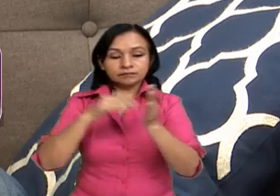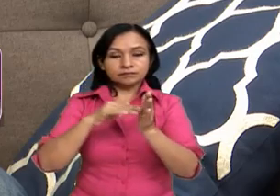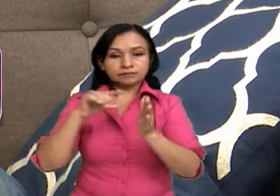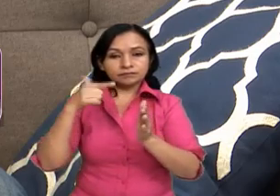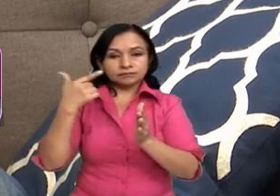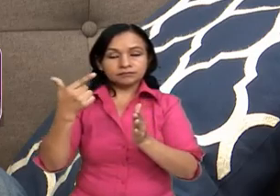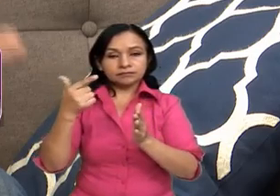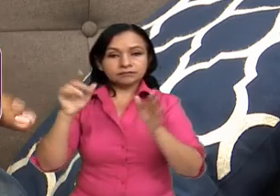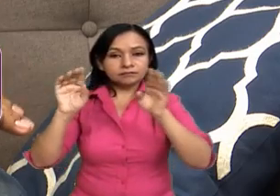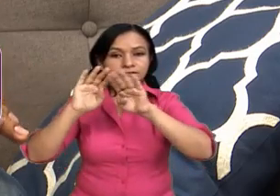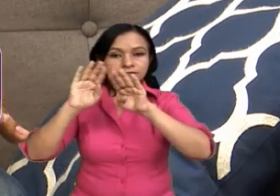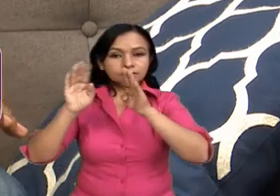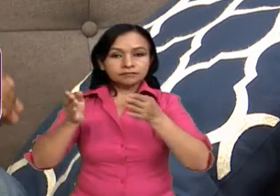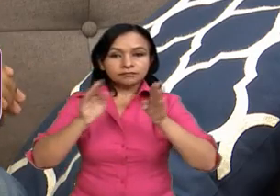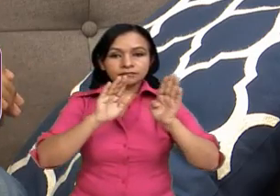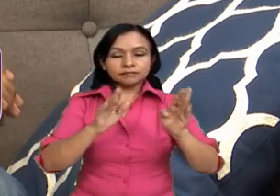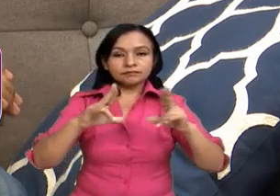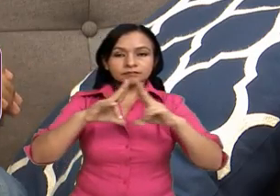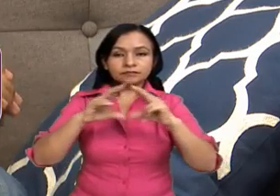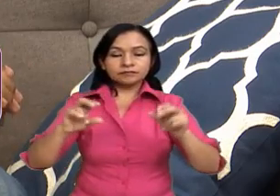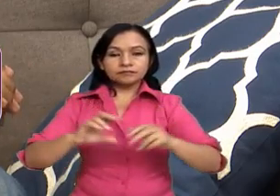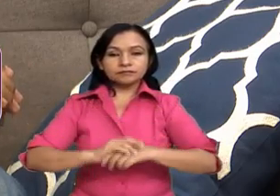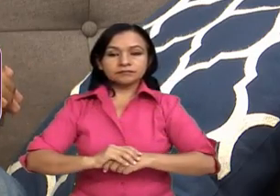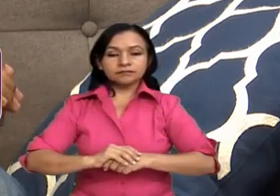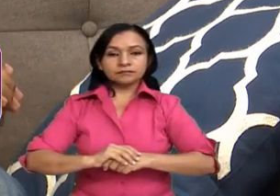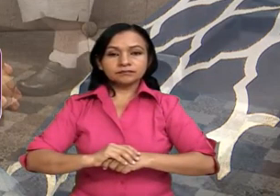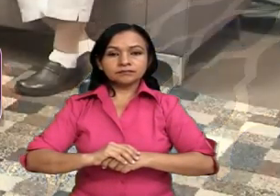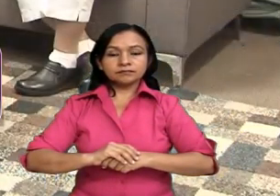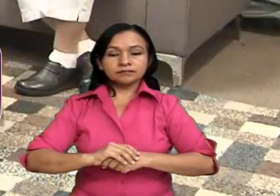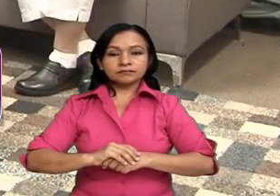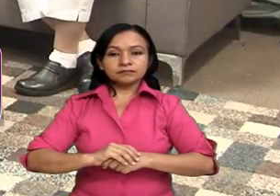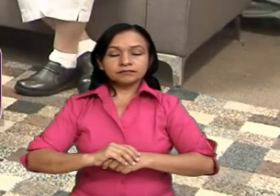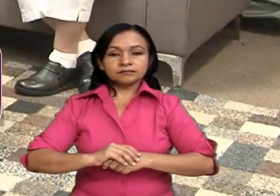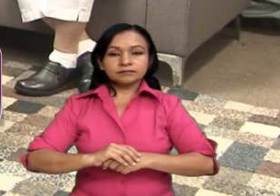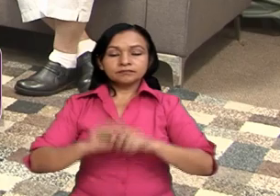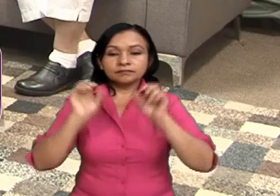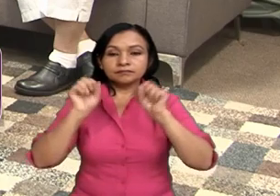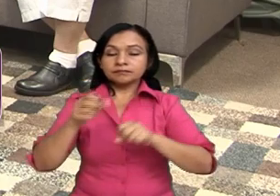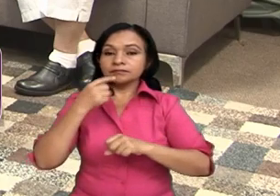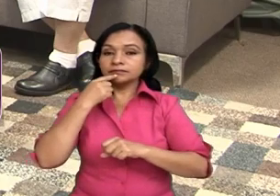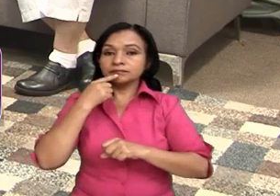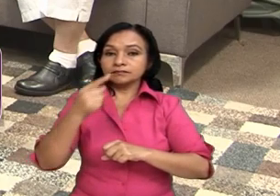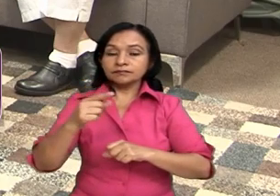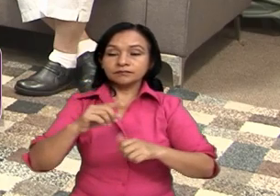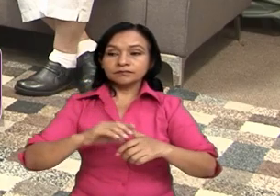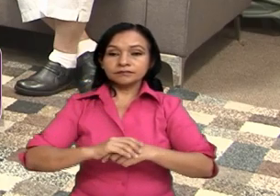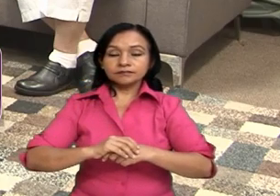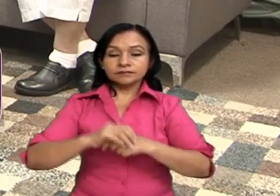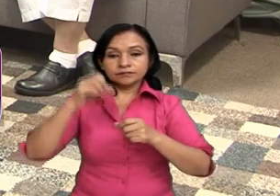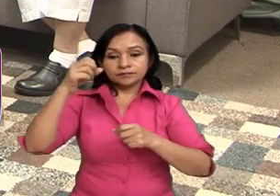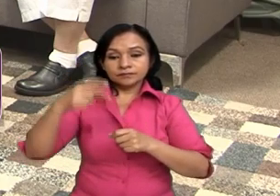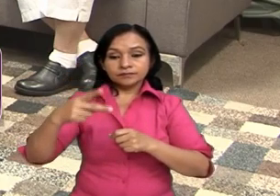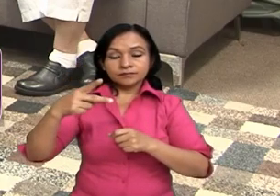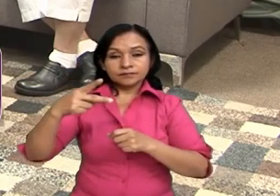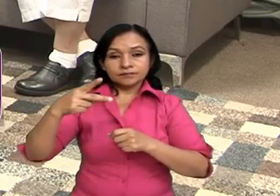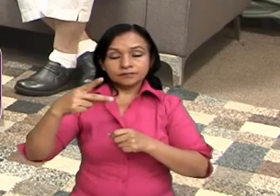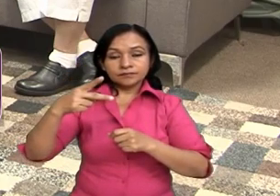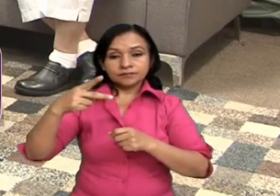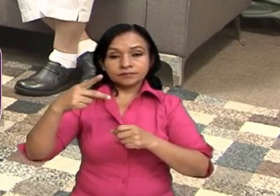por las mujeres en nuestro país. Yo diría que esta segunda etapa de la